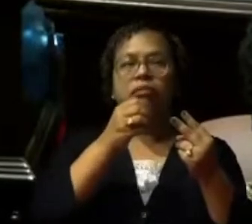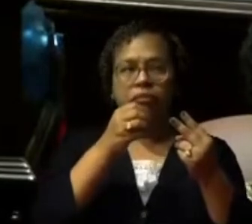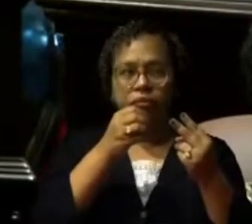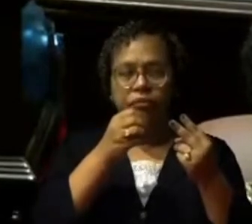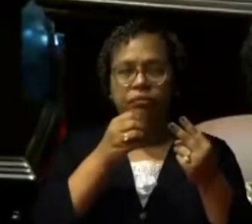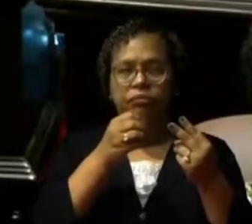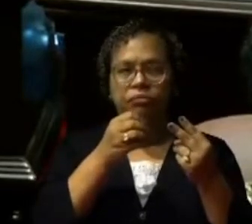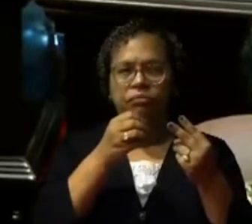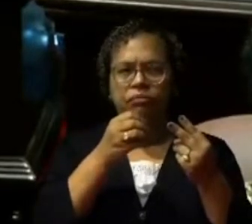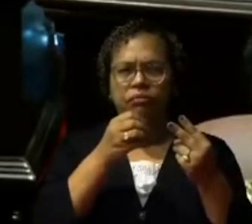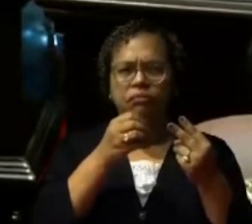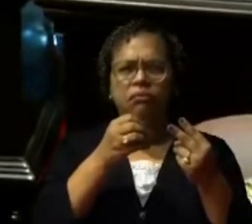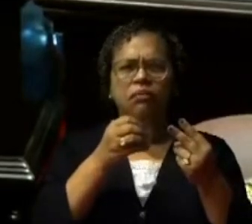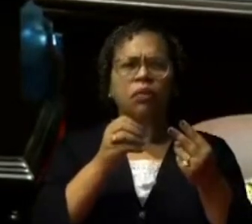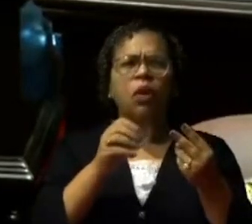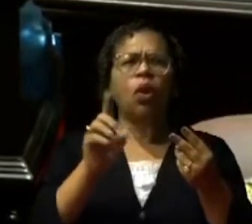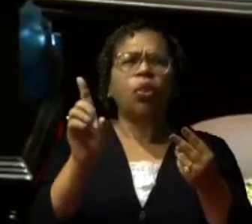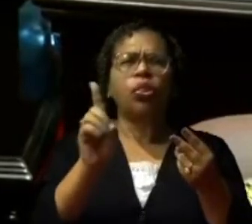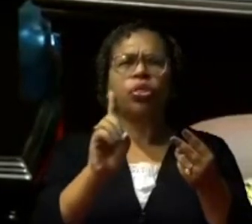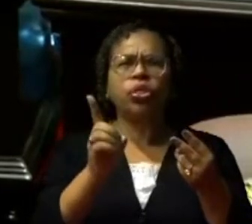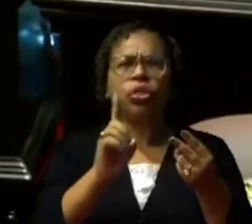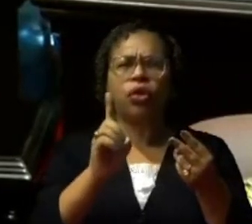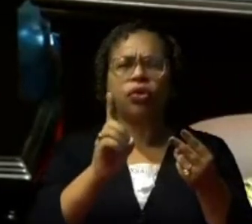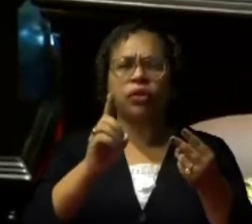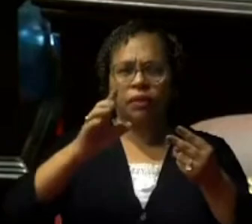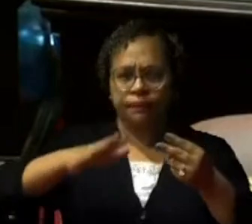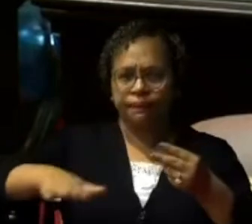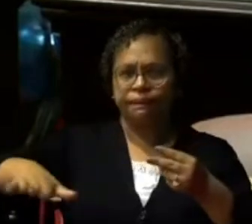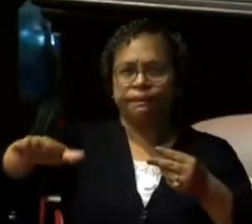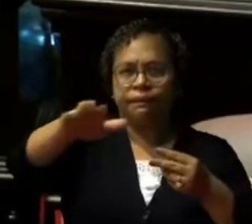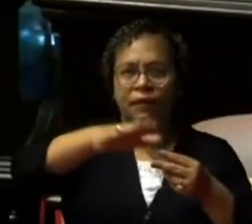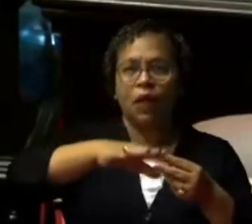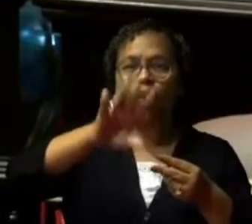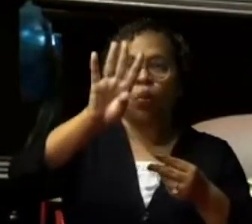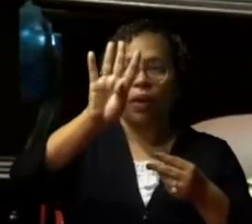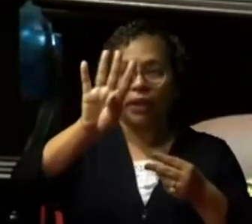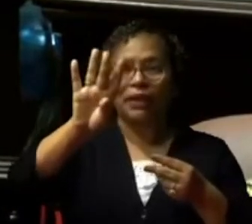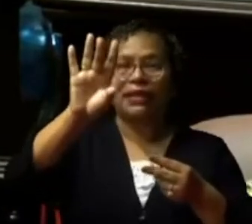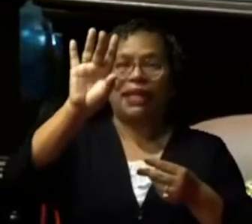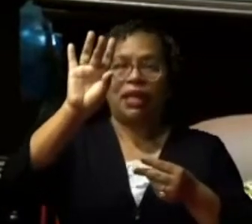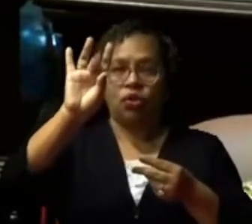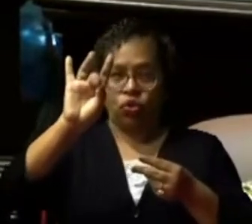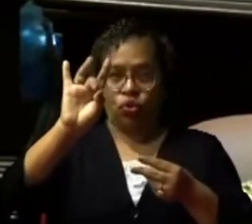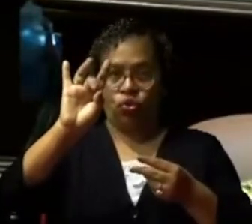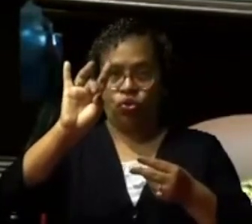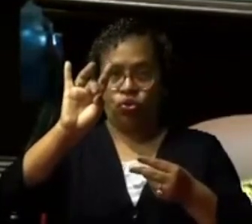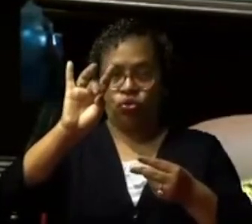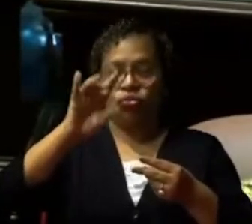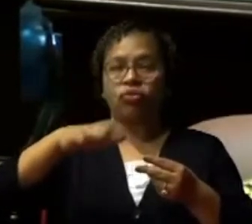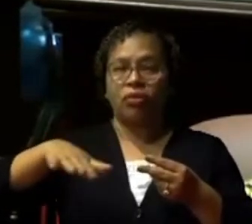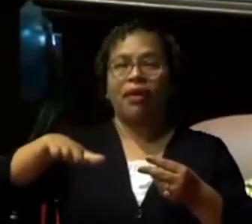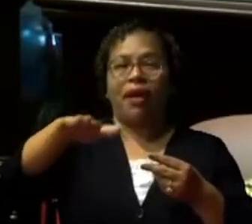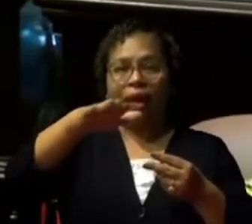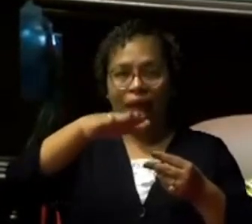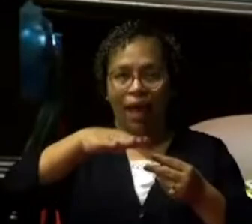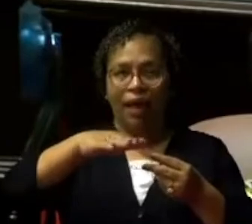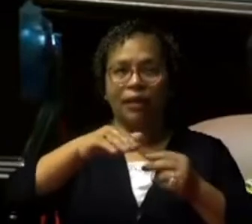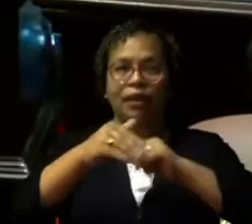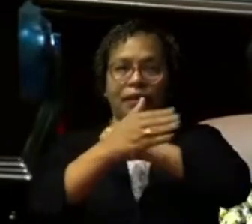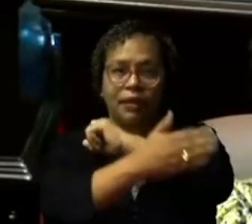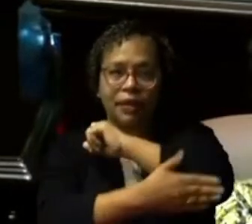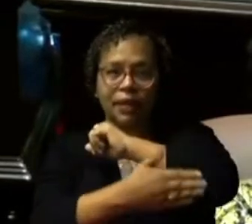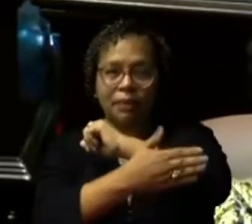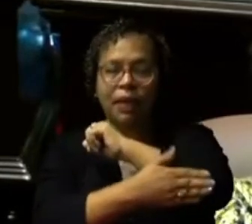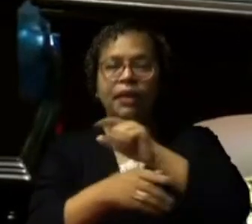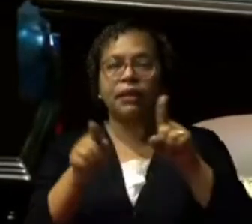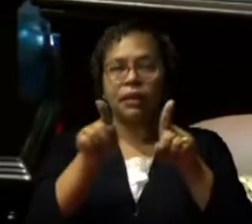En 48 circunscripciones electorales, que son las circunscripciones de todo el país y el exterior, donde se escogen los diputados